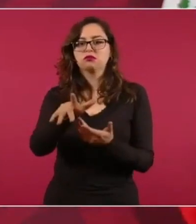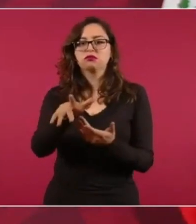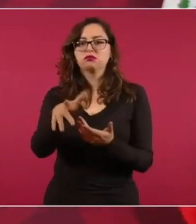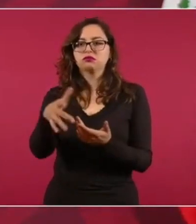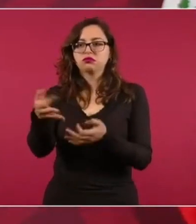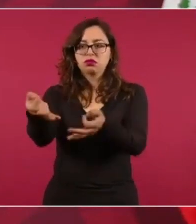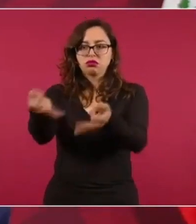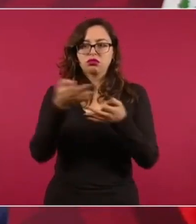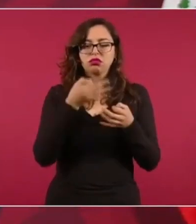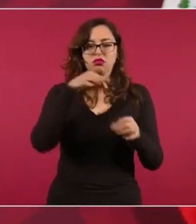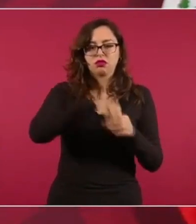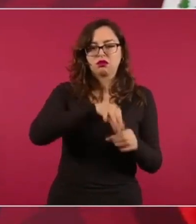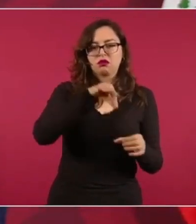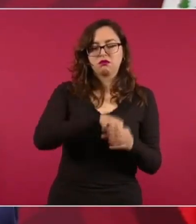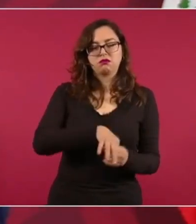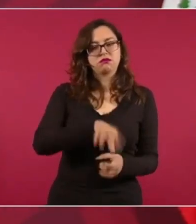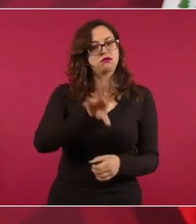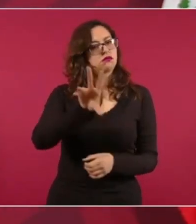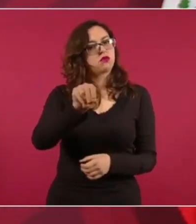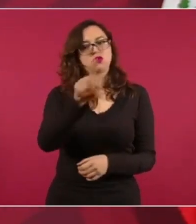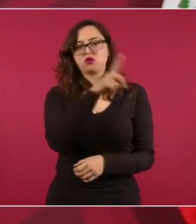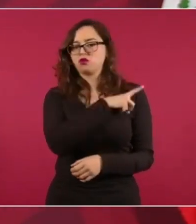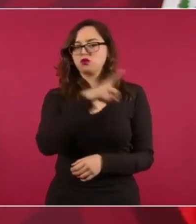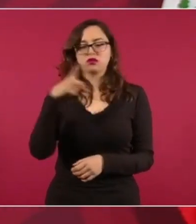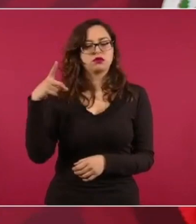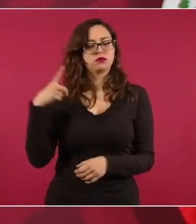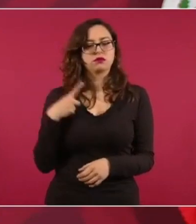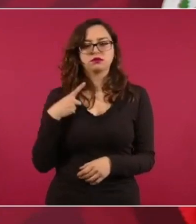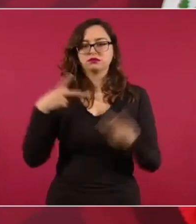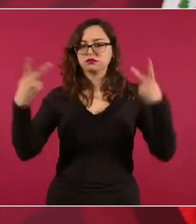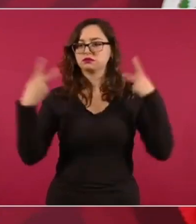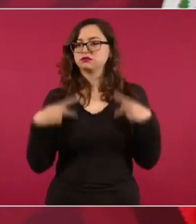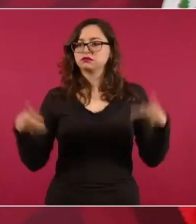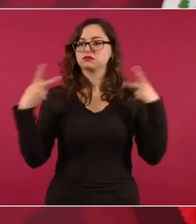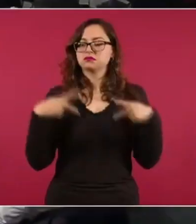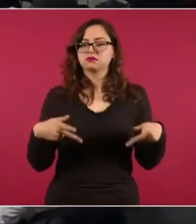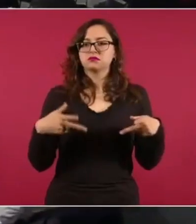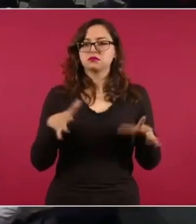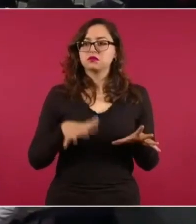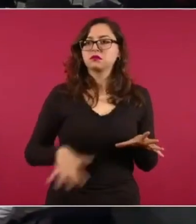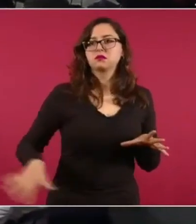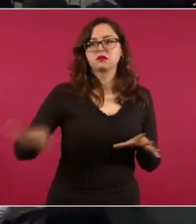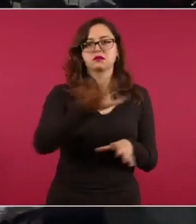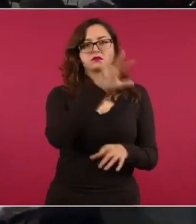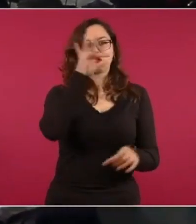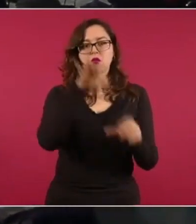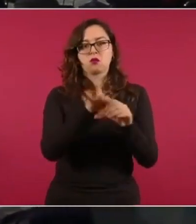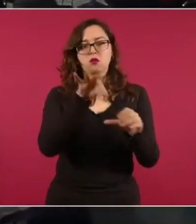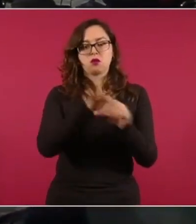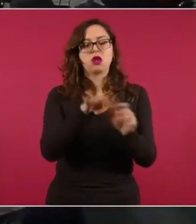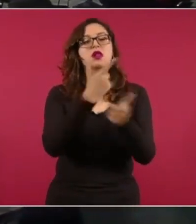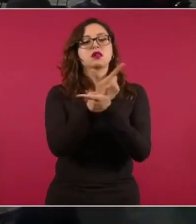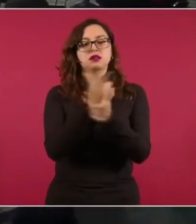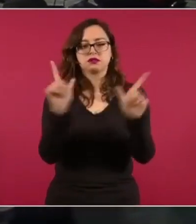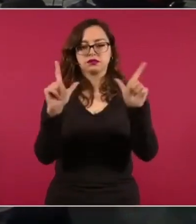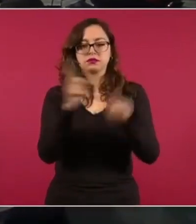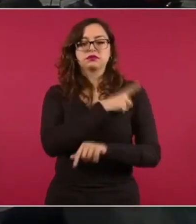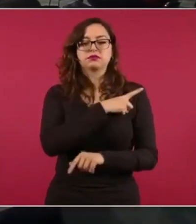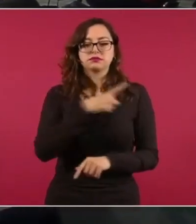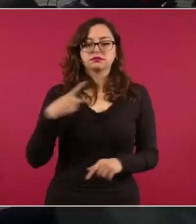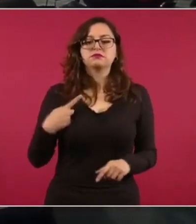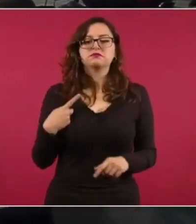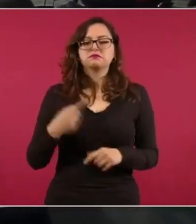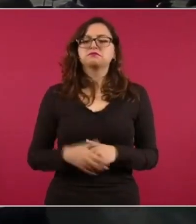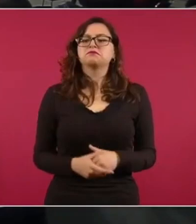que se deje a los ciudadanos en libertad. Yo pienso que se